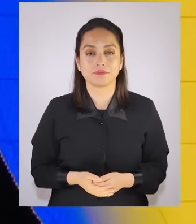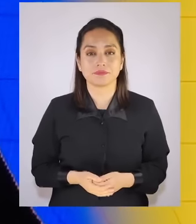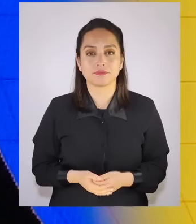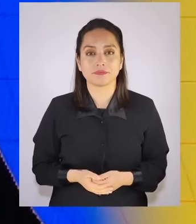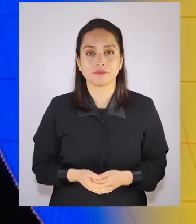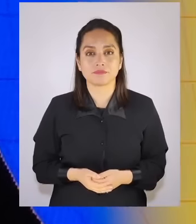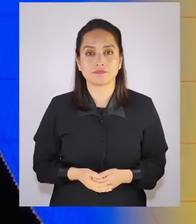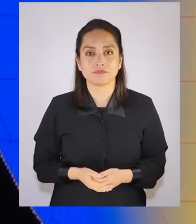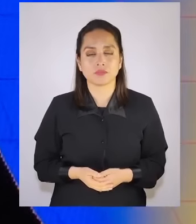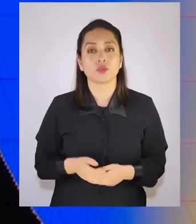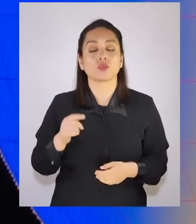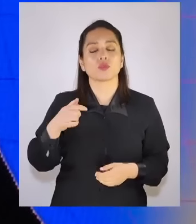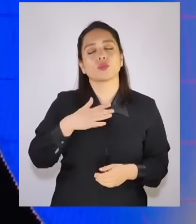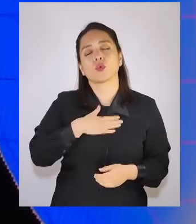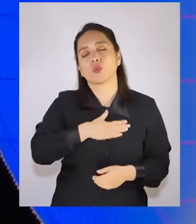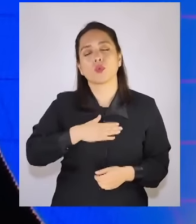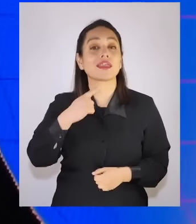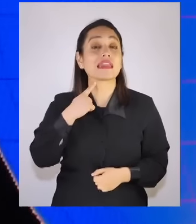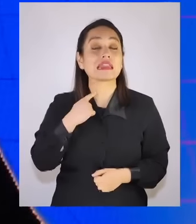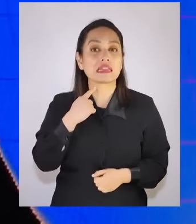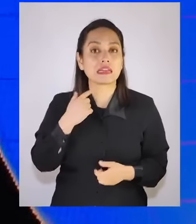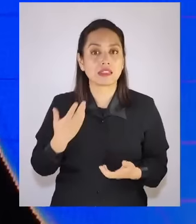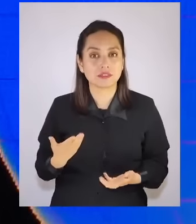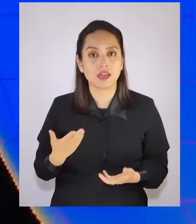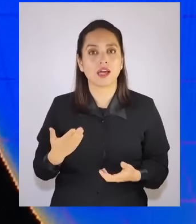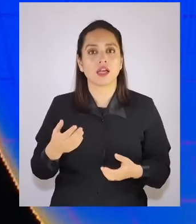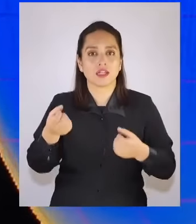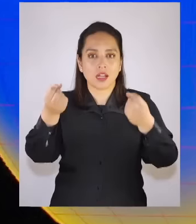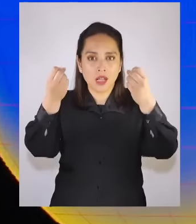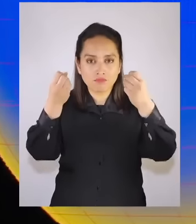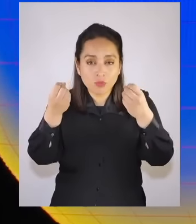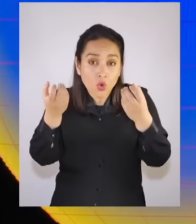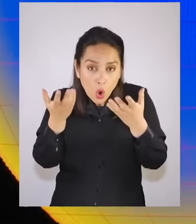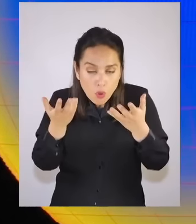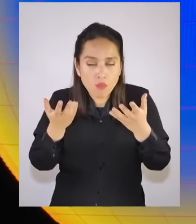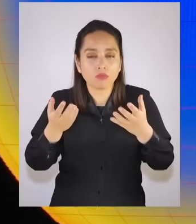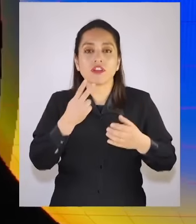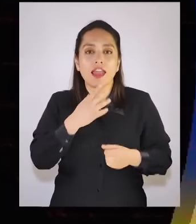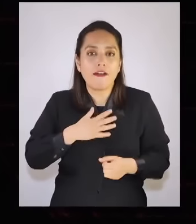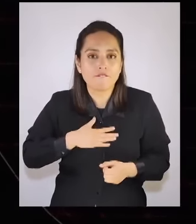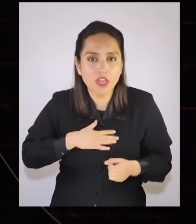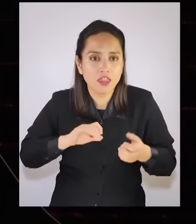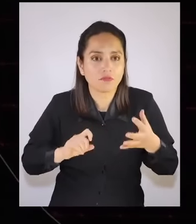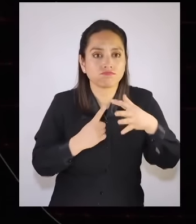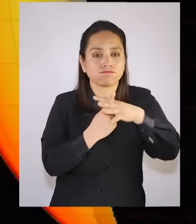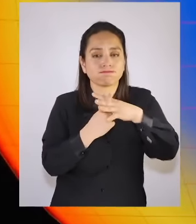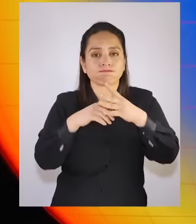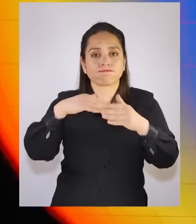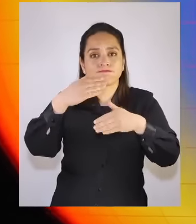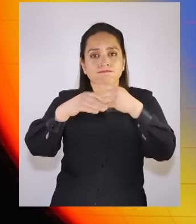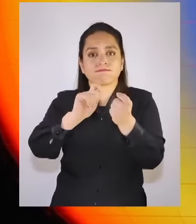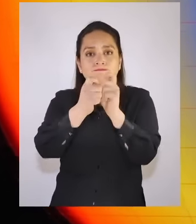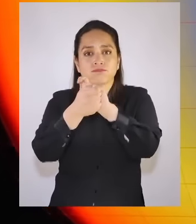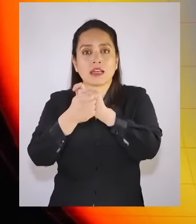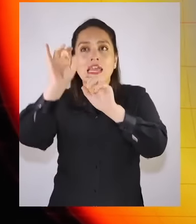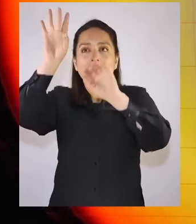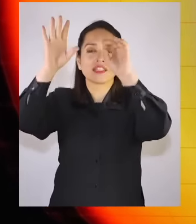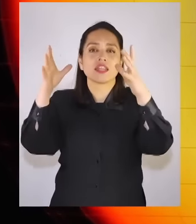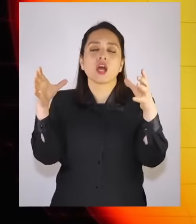Estoy bastante interesada en la formación, evolución y la vida en estrellas que son menos masivas, por